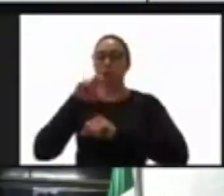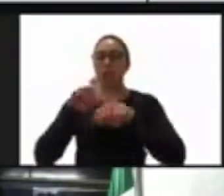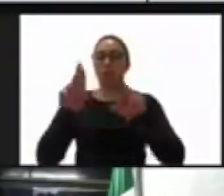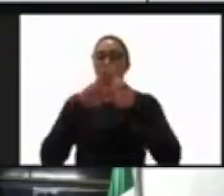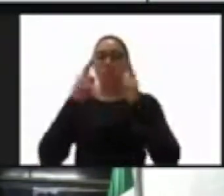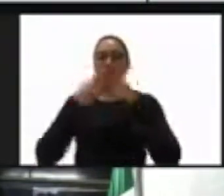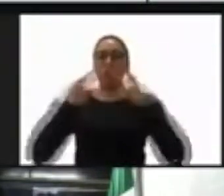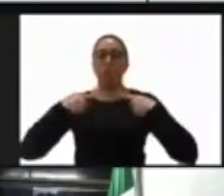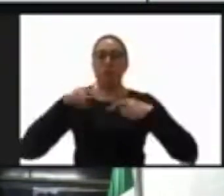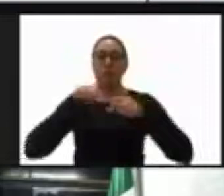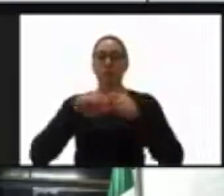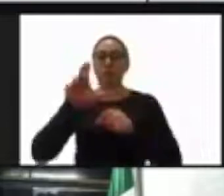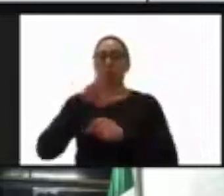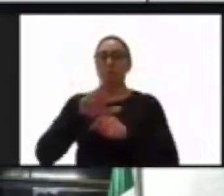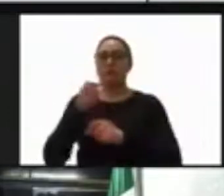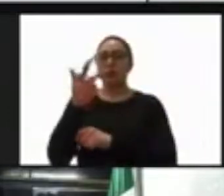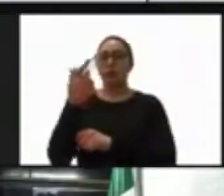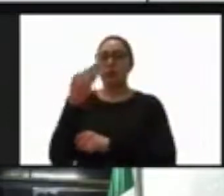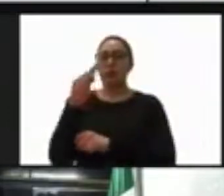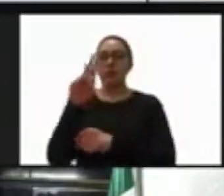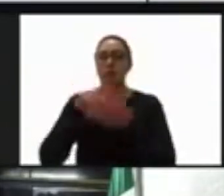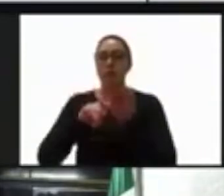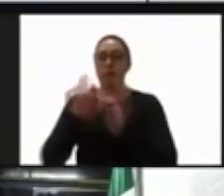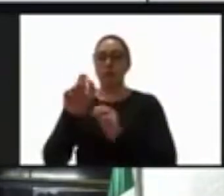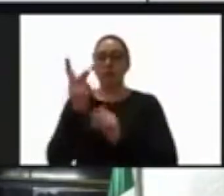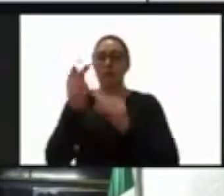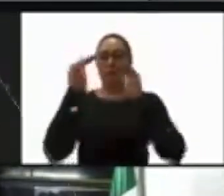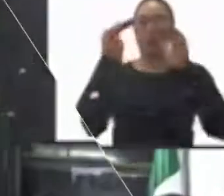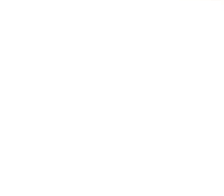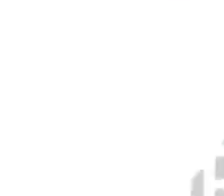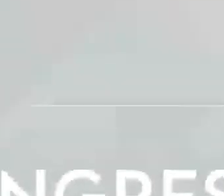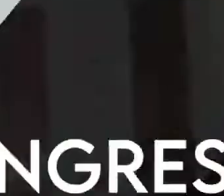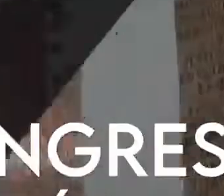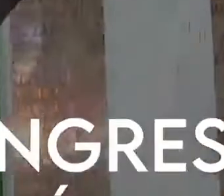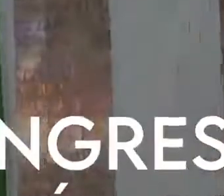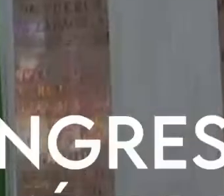recinto legislativo de Donceles a partir de las 9 horas.